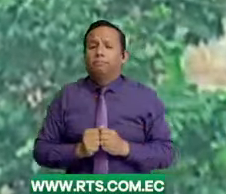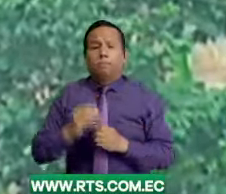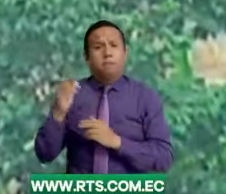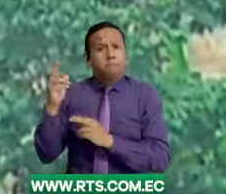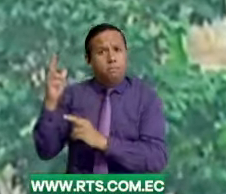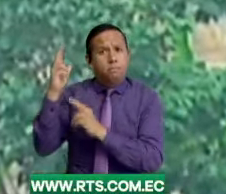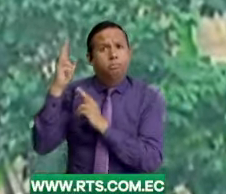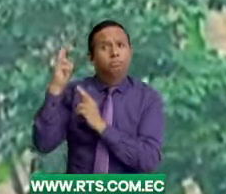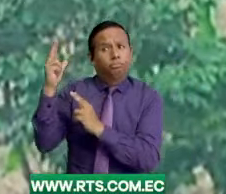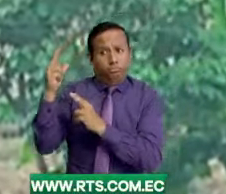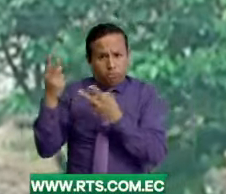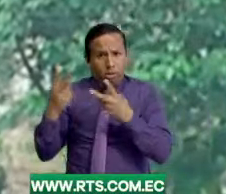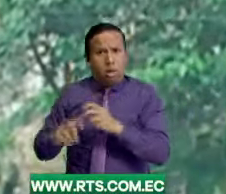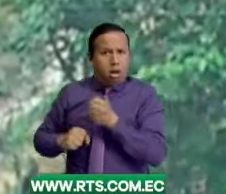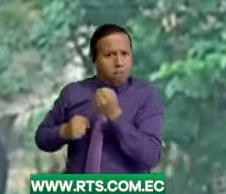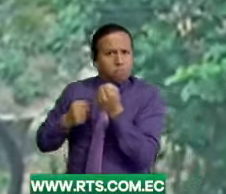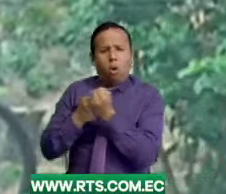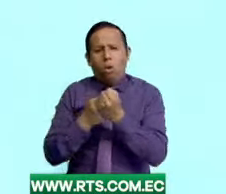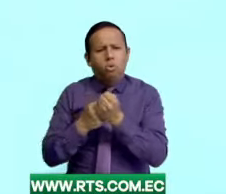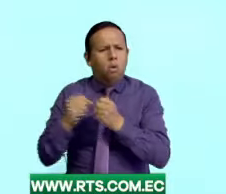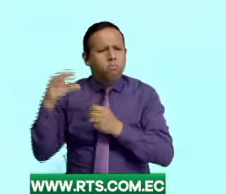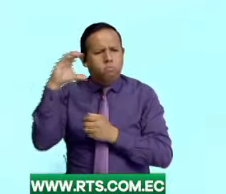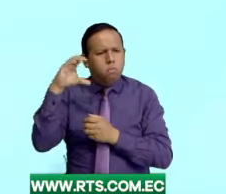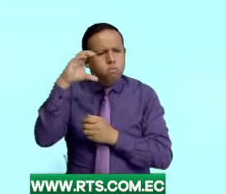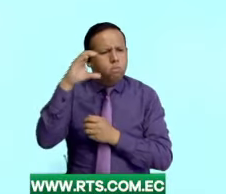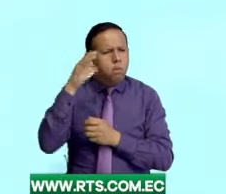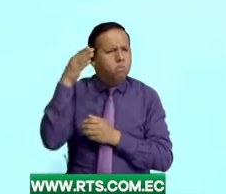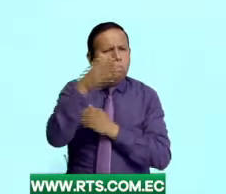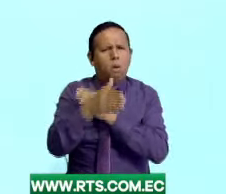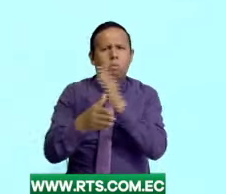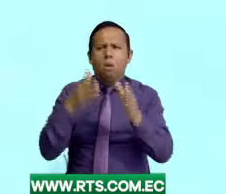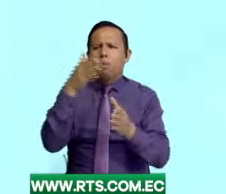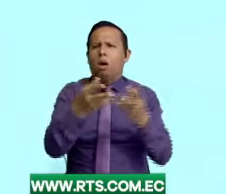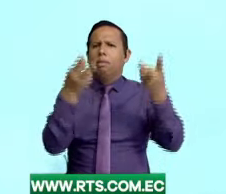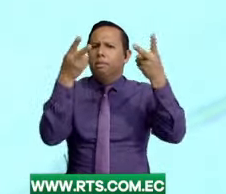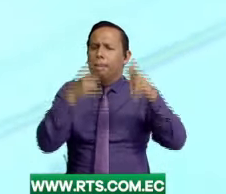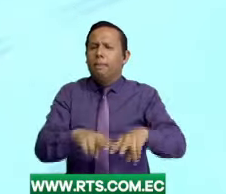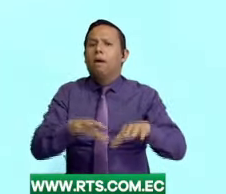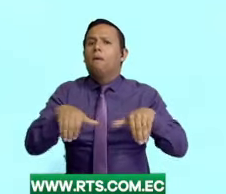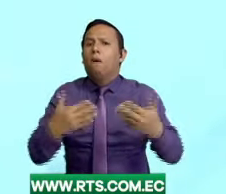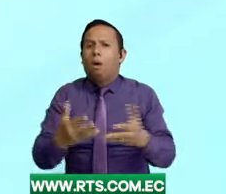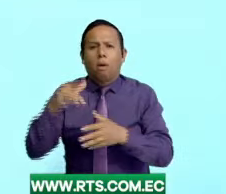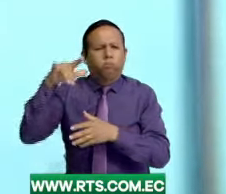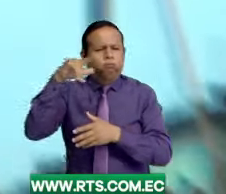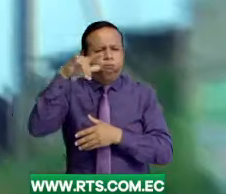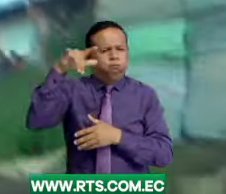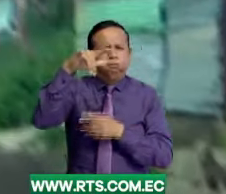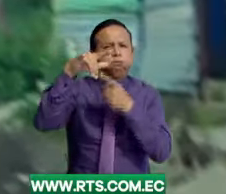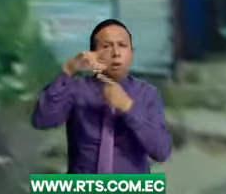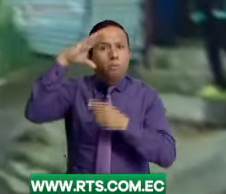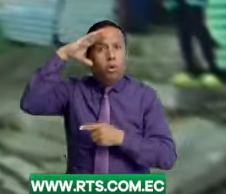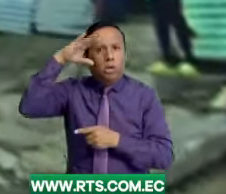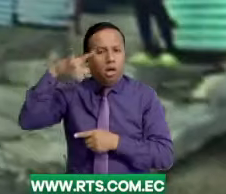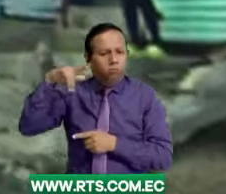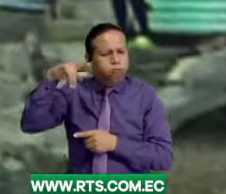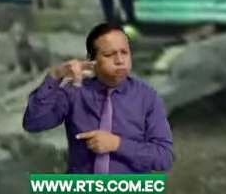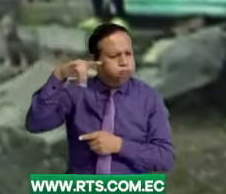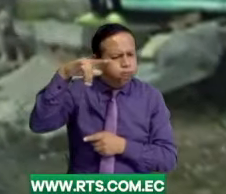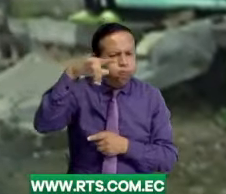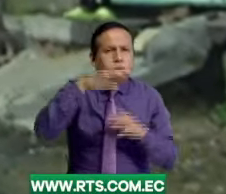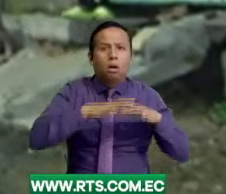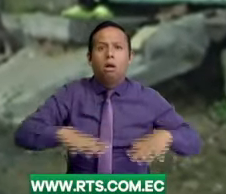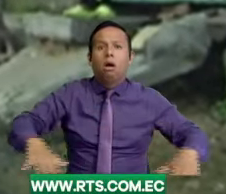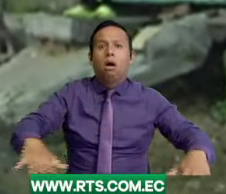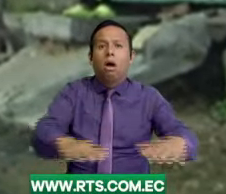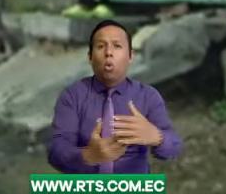también colaboraron en el procedimiento, donde se visualizó además al aeropolicial sobrevolando el distrito Nueva